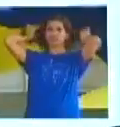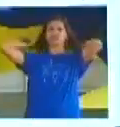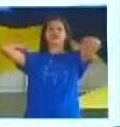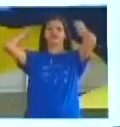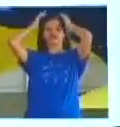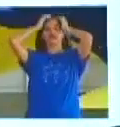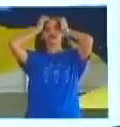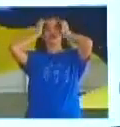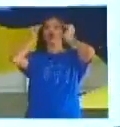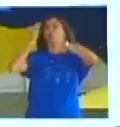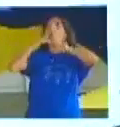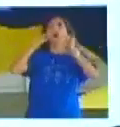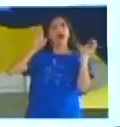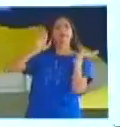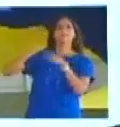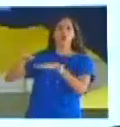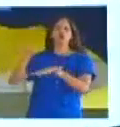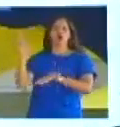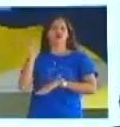Todo el apoyo de Venezuela